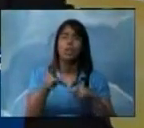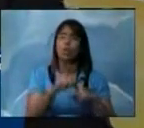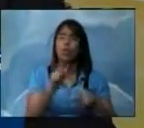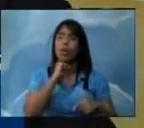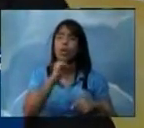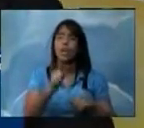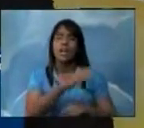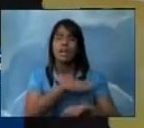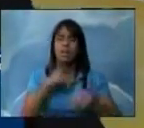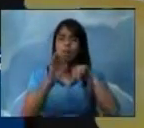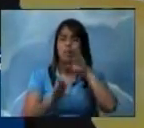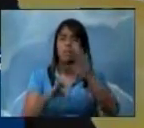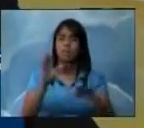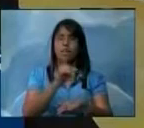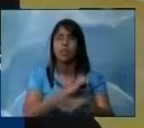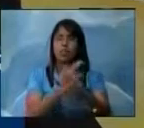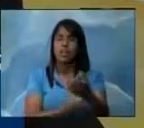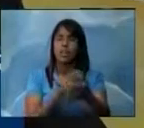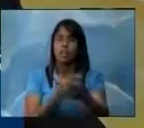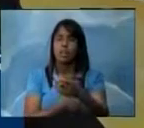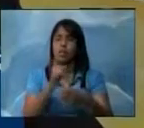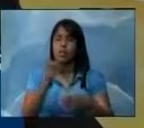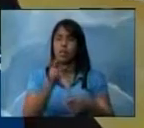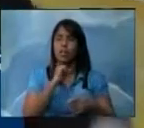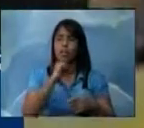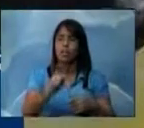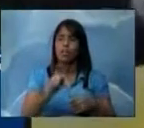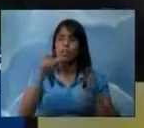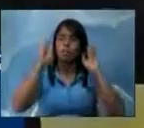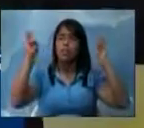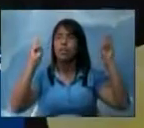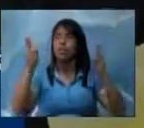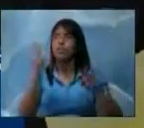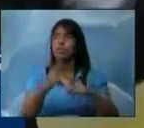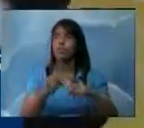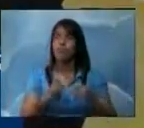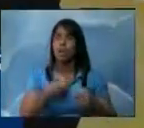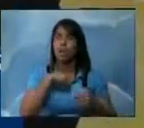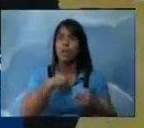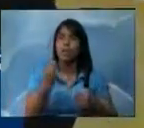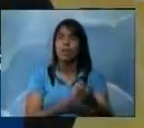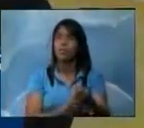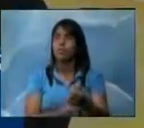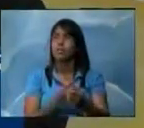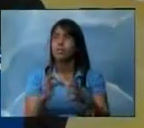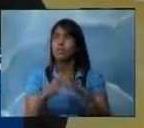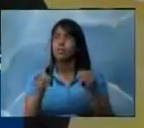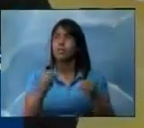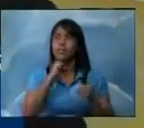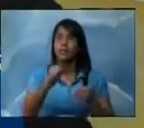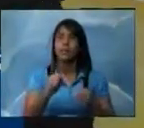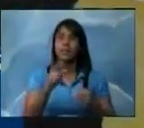o queremos el zapato del hermano Henry Aldana, que es muy famoso. ¿Qué es eso? Usted